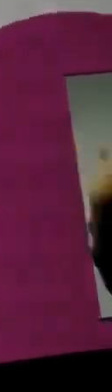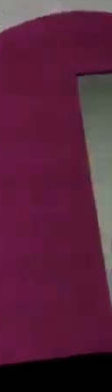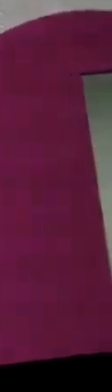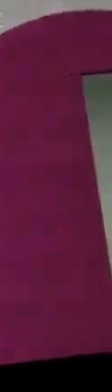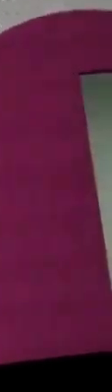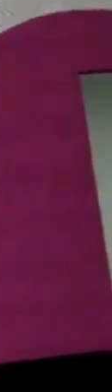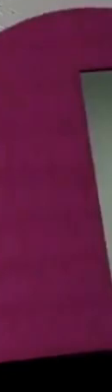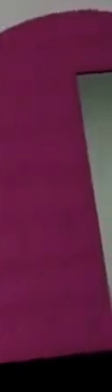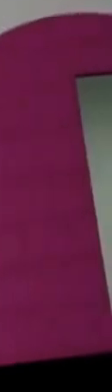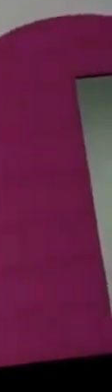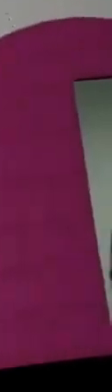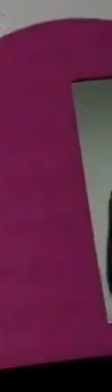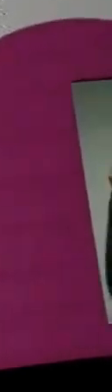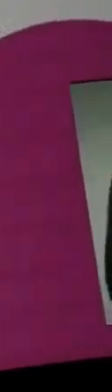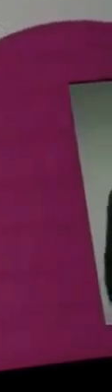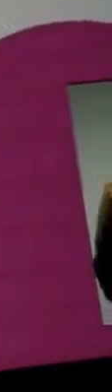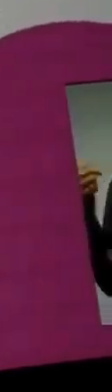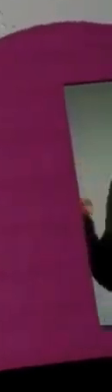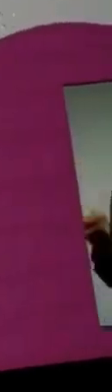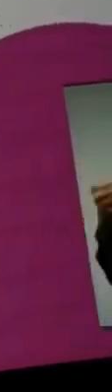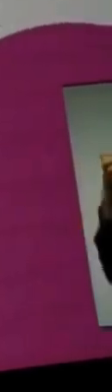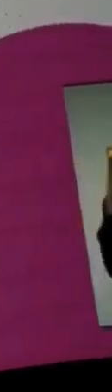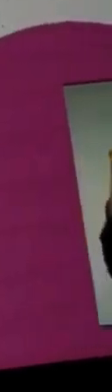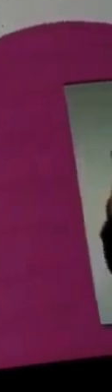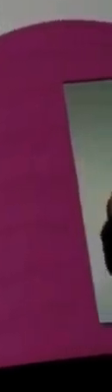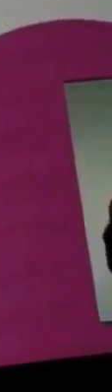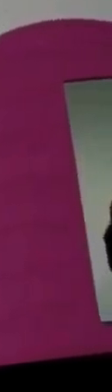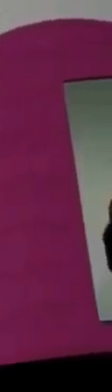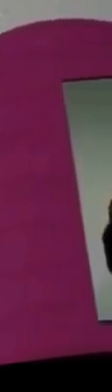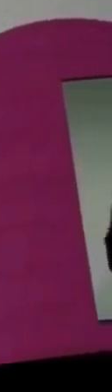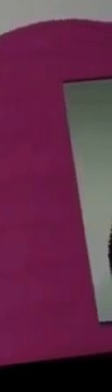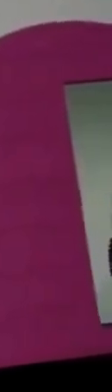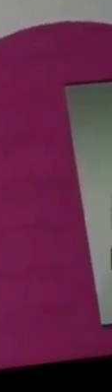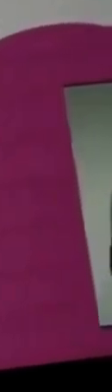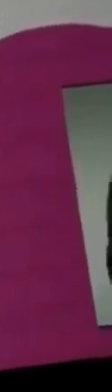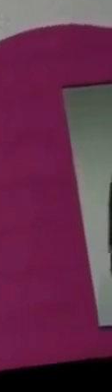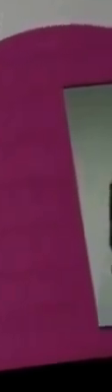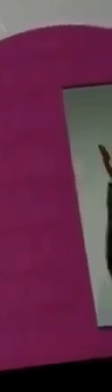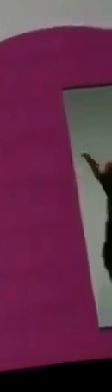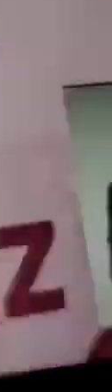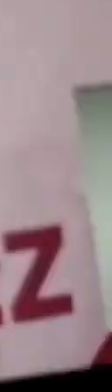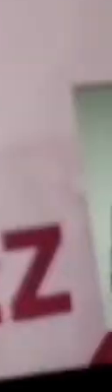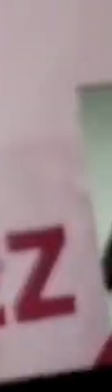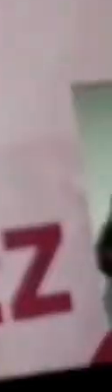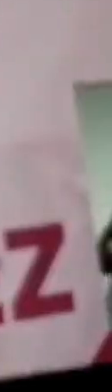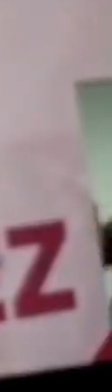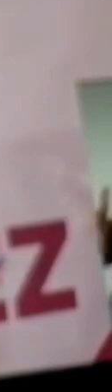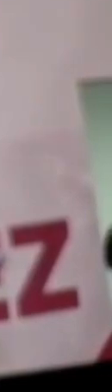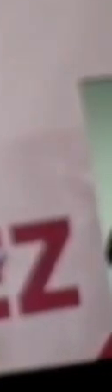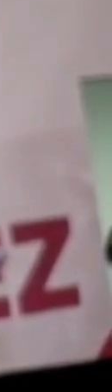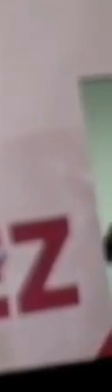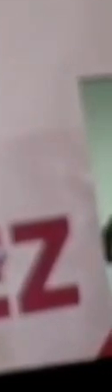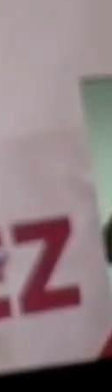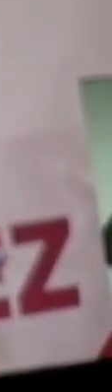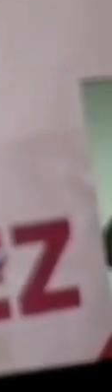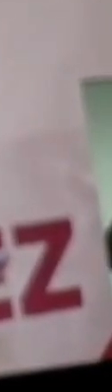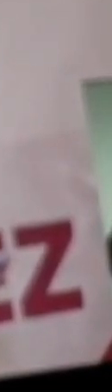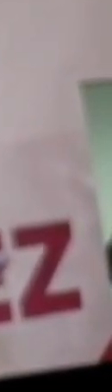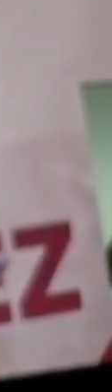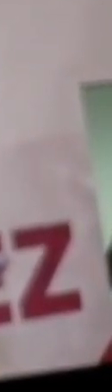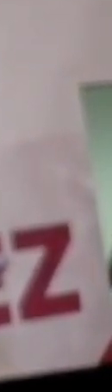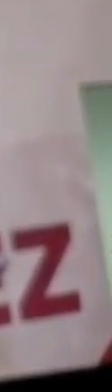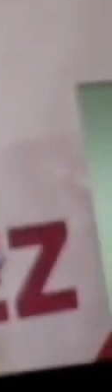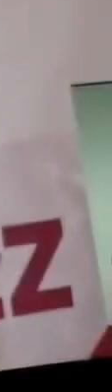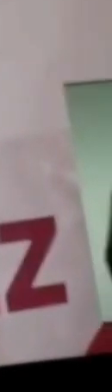6 meses. Van a ser 44 proyectos de pavimentación y repavimentación. Y pues bueno, se van a atender 520